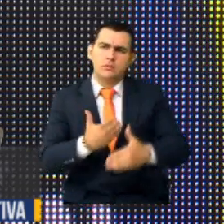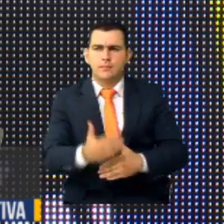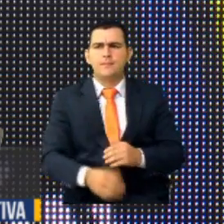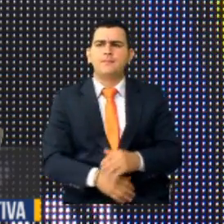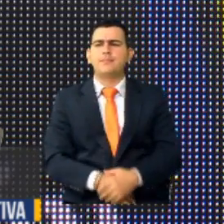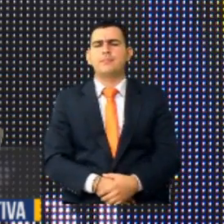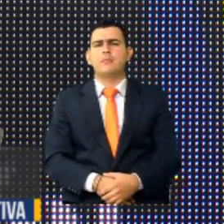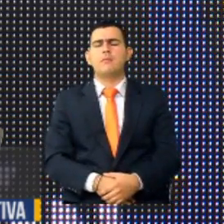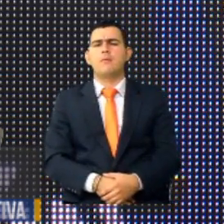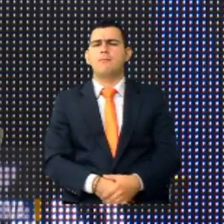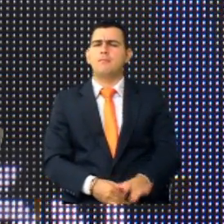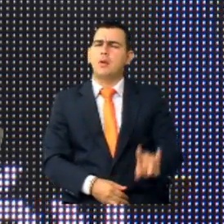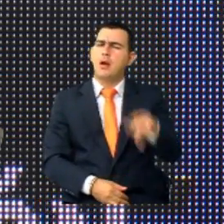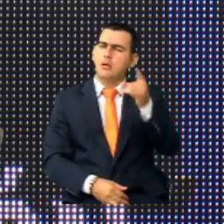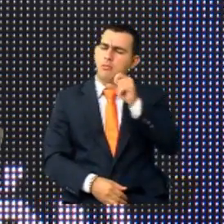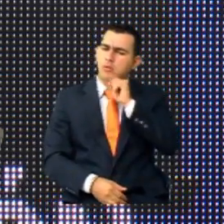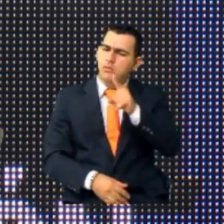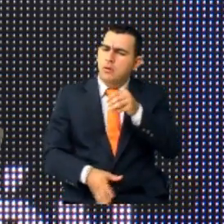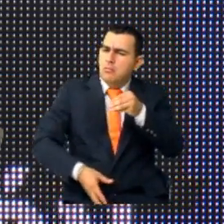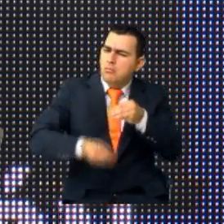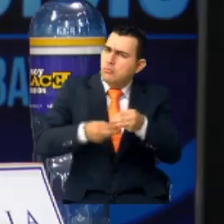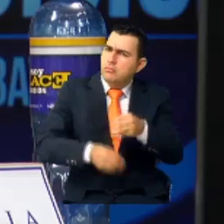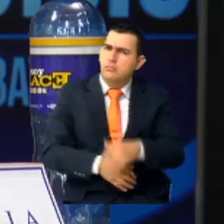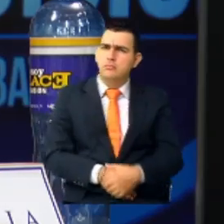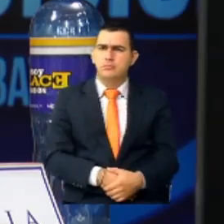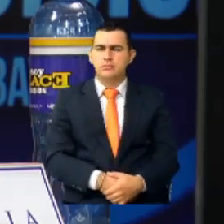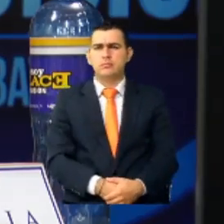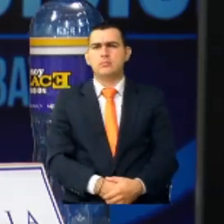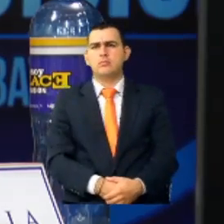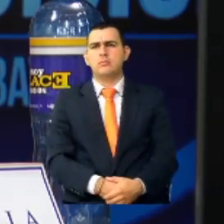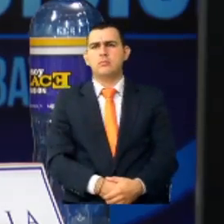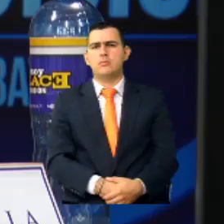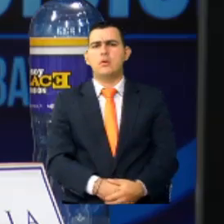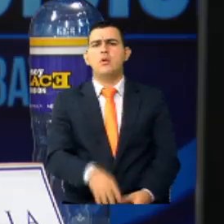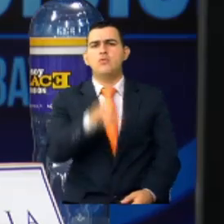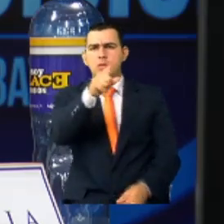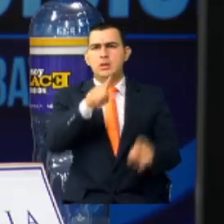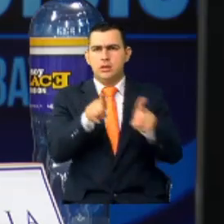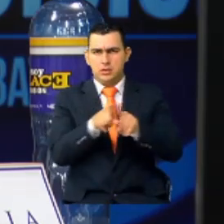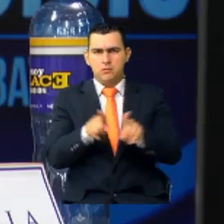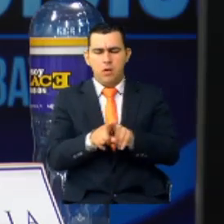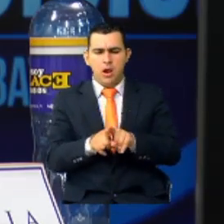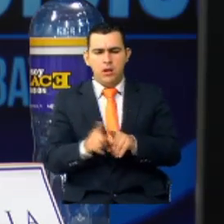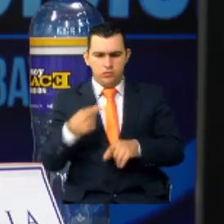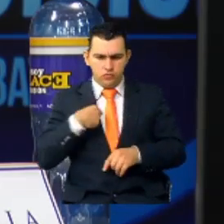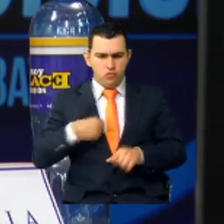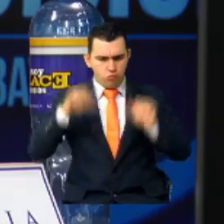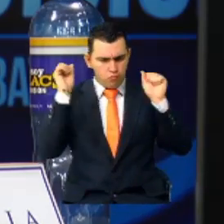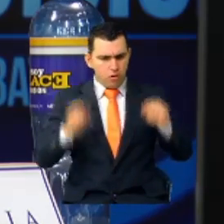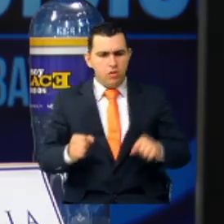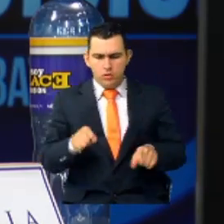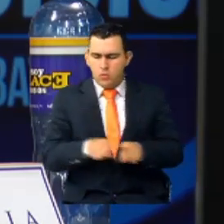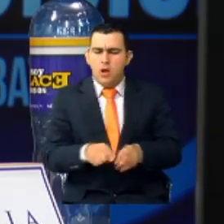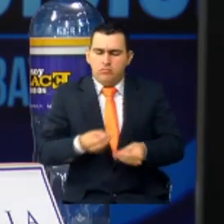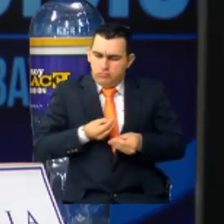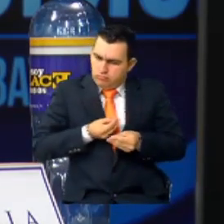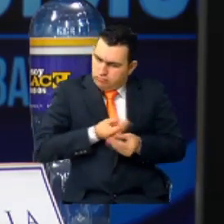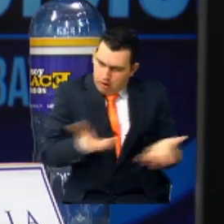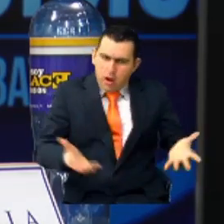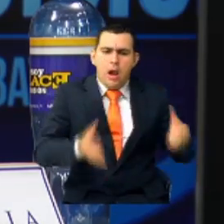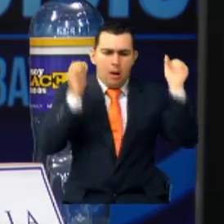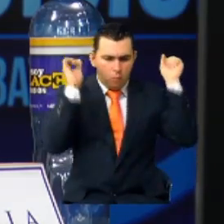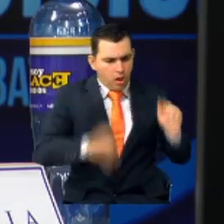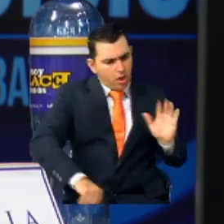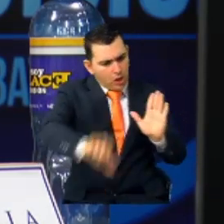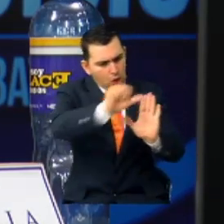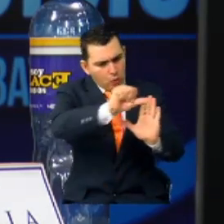Periodista, ¿tiene alguna contrapregunta para el candidato Álvaro? Es decir, ¿usted actuará como garante para que se cumpla con esa normatividad y pueda tener